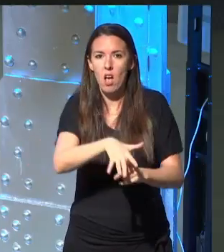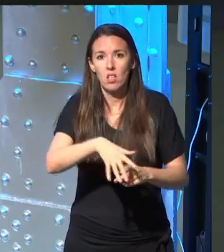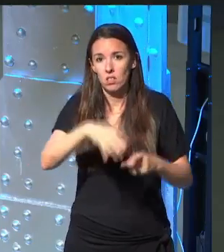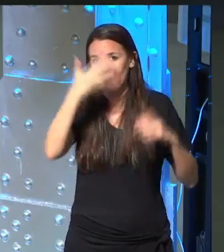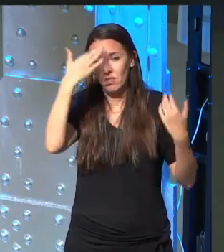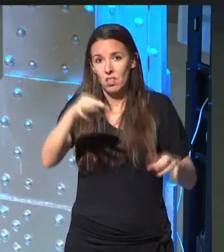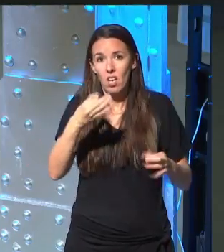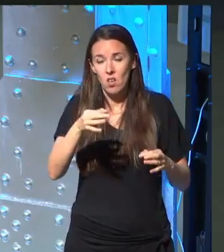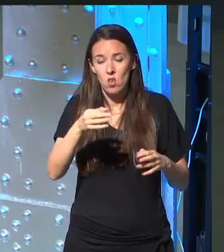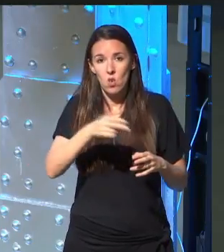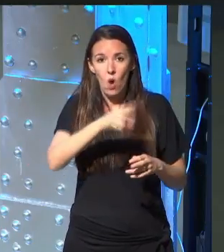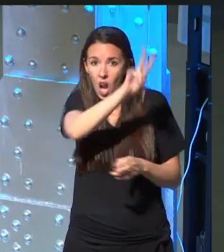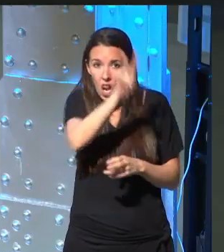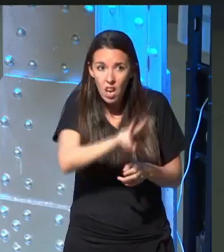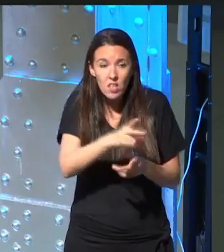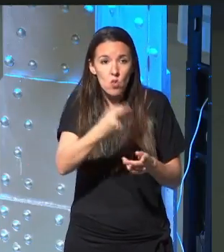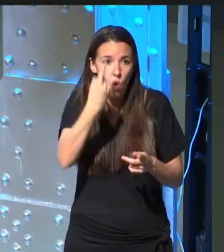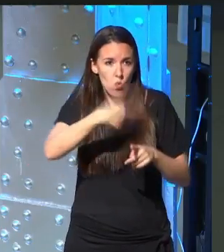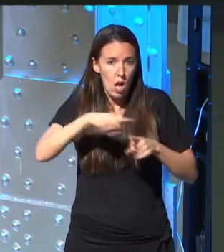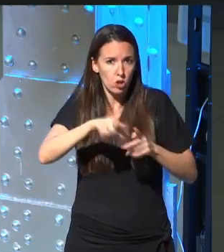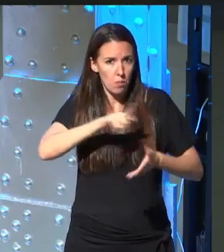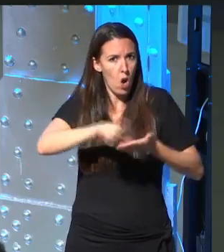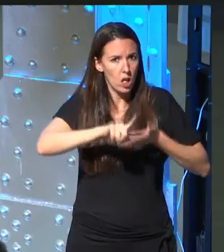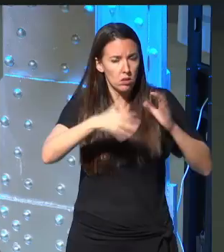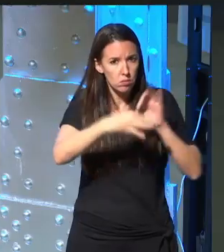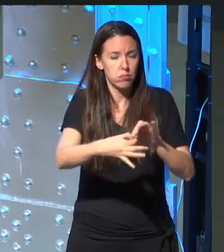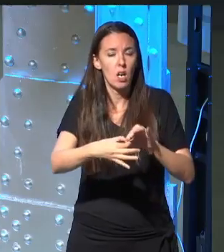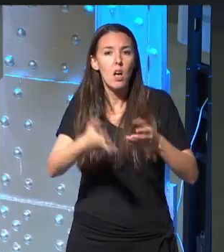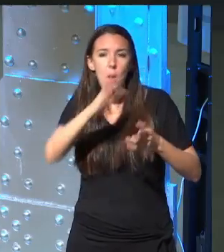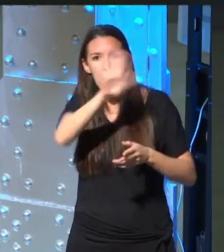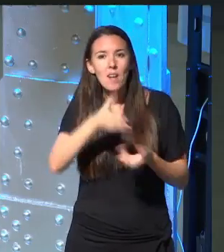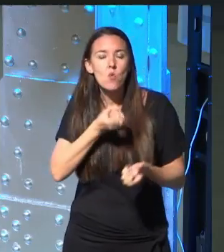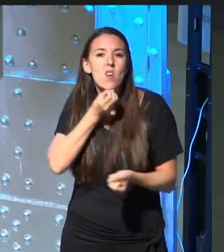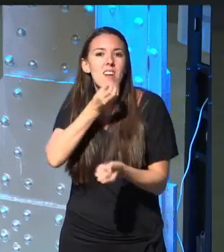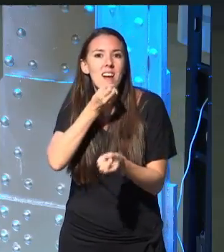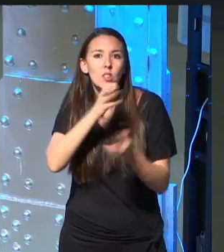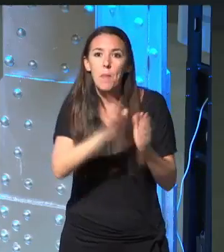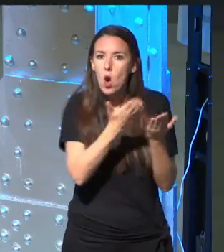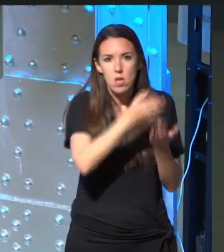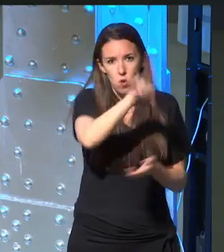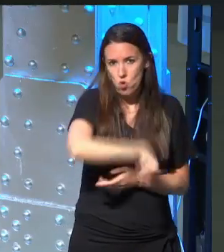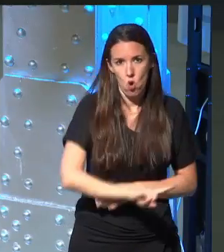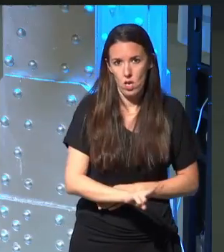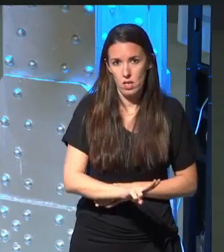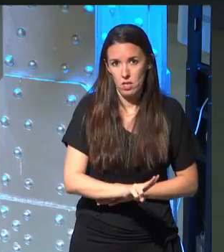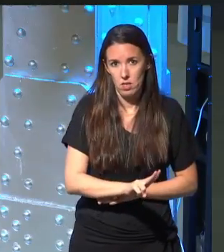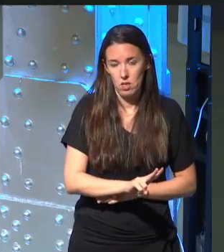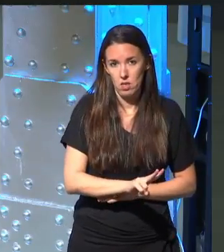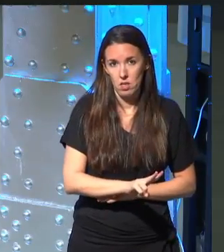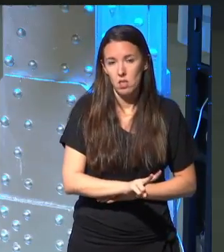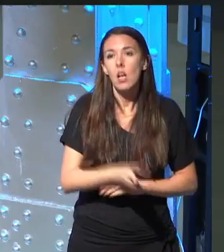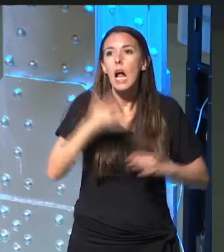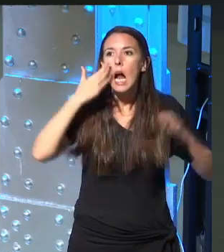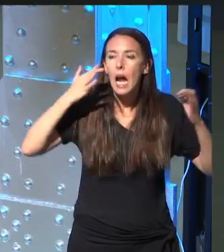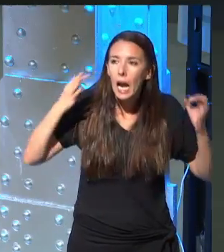cuenta de que estaba leyendo algo que utiliza herramientas literarias. O sea, creo que lo que he contado es un relato, pero no es un libro, o sea, no es una novela. Realmente